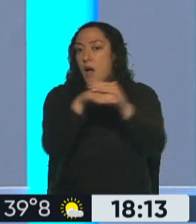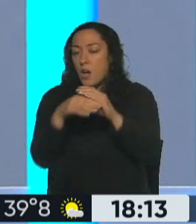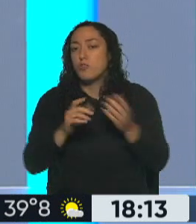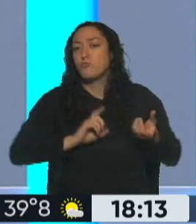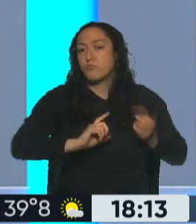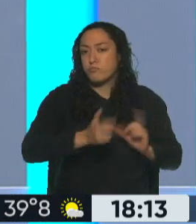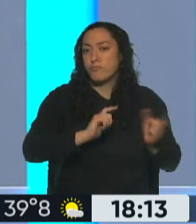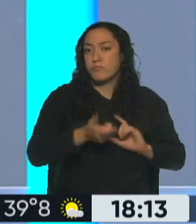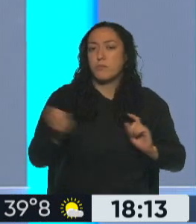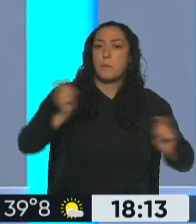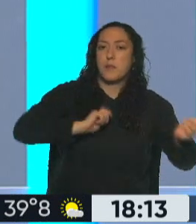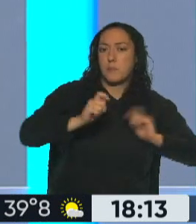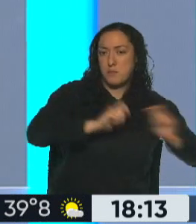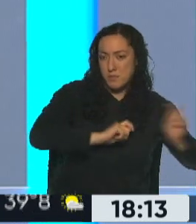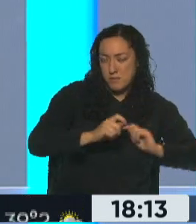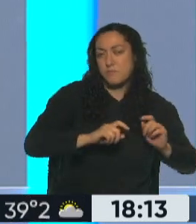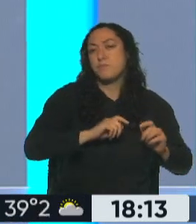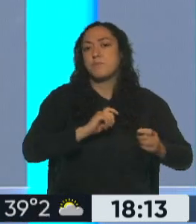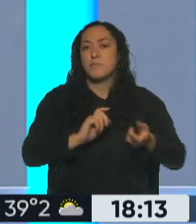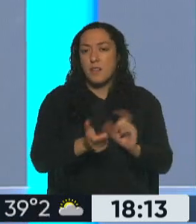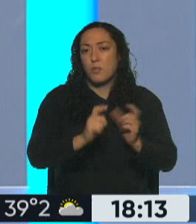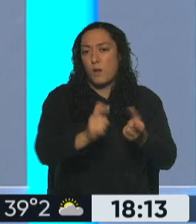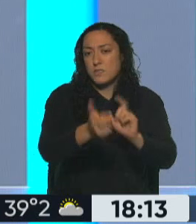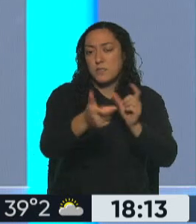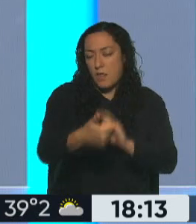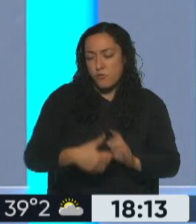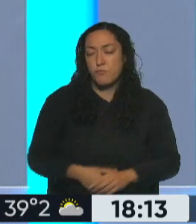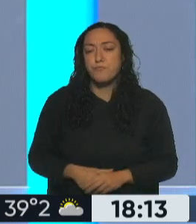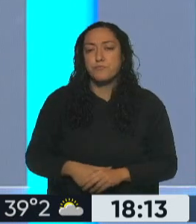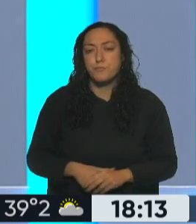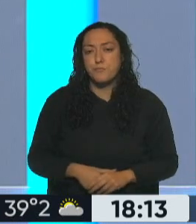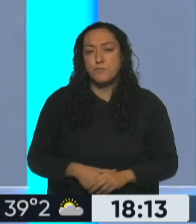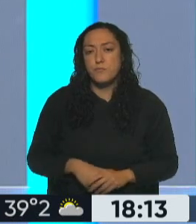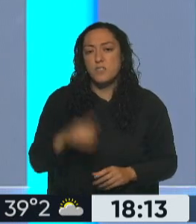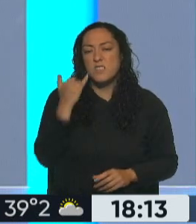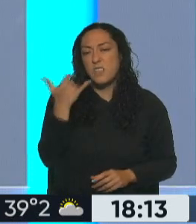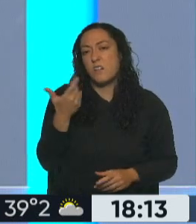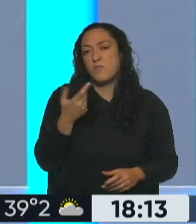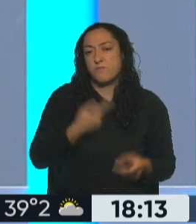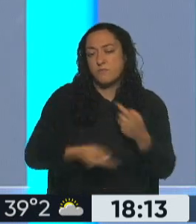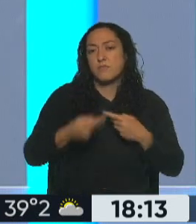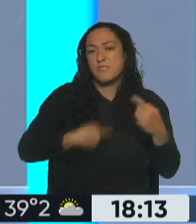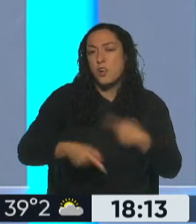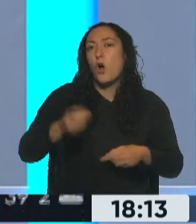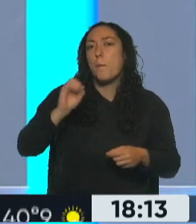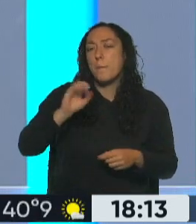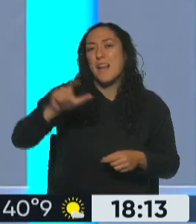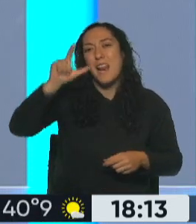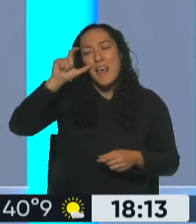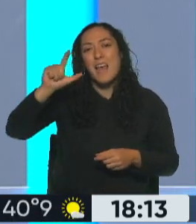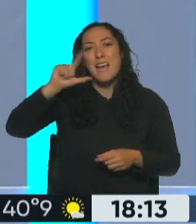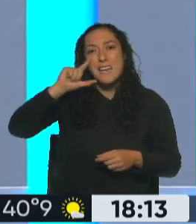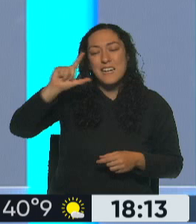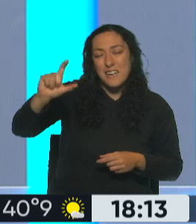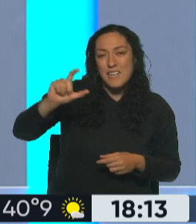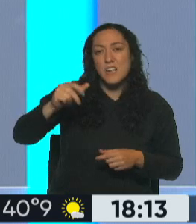renovando esas letras permanentemente. Esto se ha hecho ya un cúmulo bastante. Es lo que se llama las LELIC y sí, notas sí. Y demás. Se